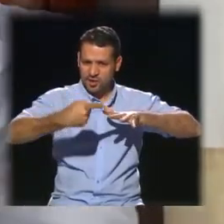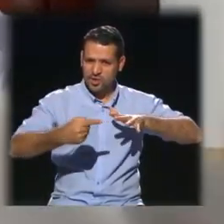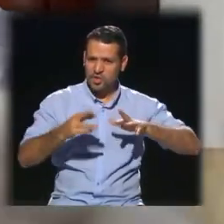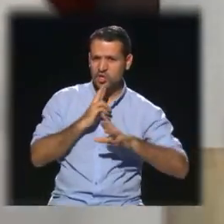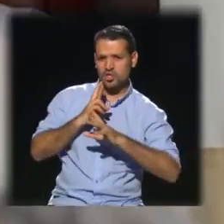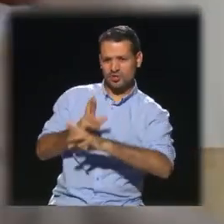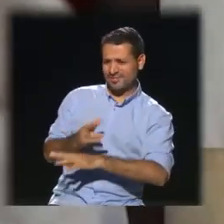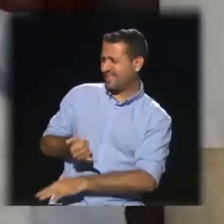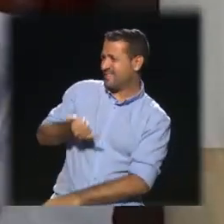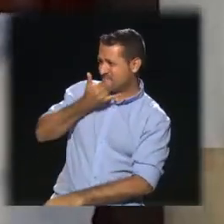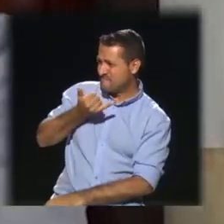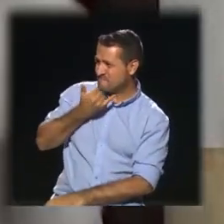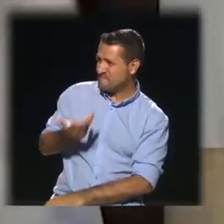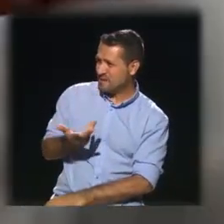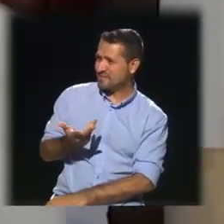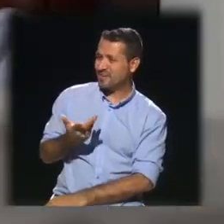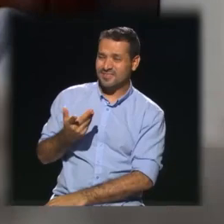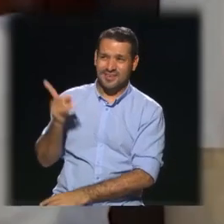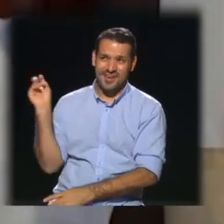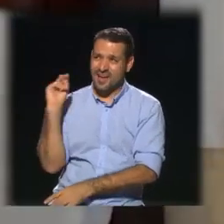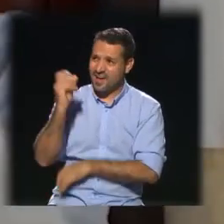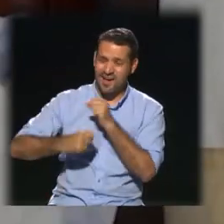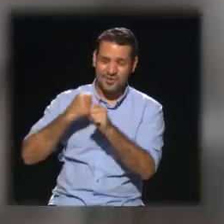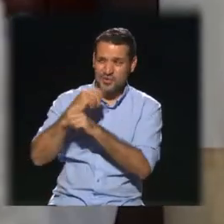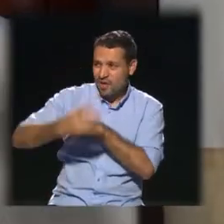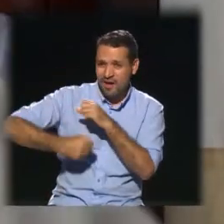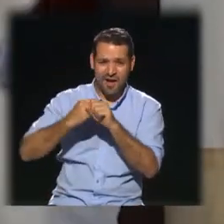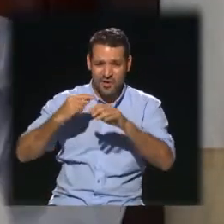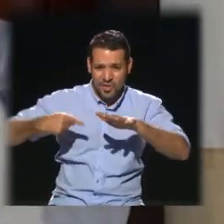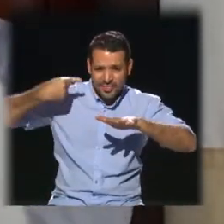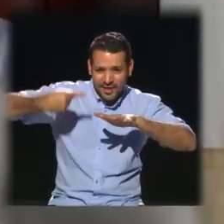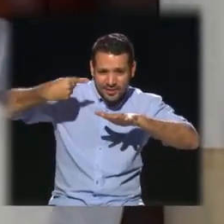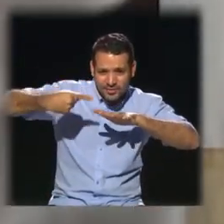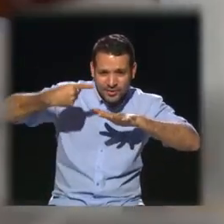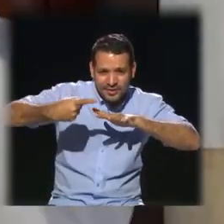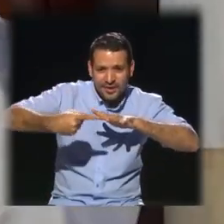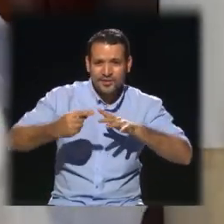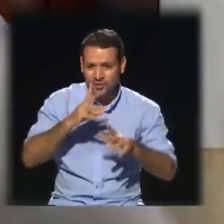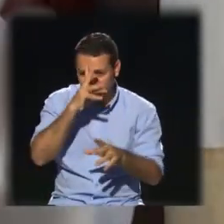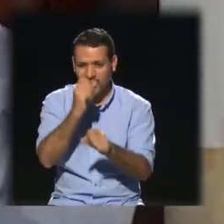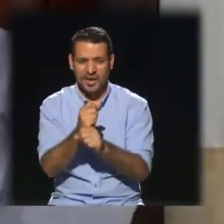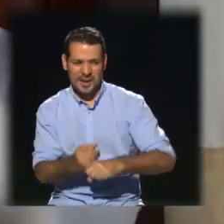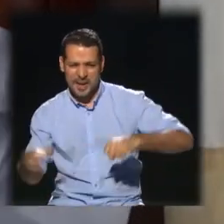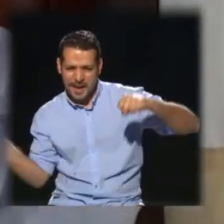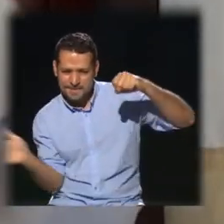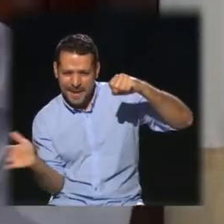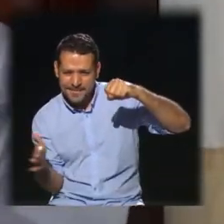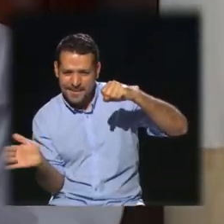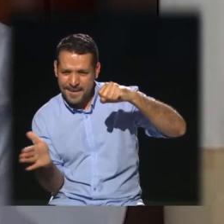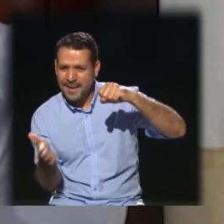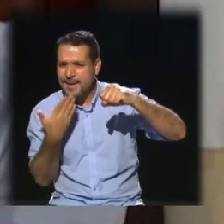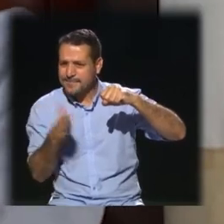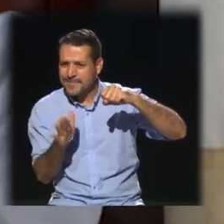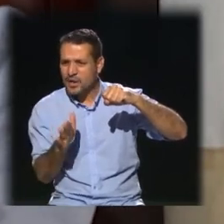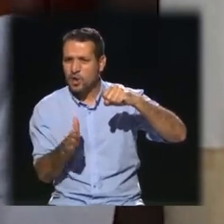contesto de una, ¿qué te pasa, chico? Si hace años se viene siendo así, eso no se debe cambiar. Es más, si le puedes dar rejo, mejor, les entra con sangre